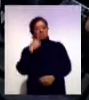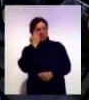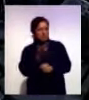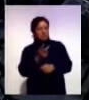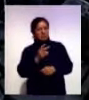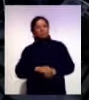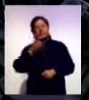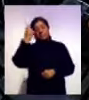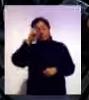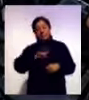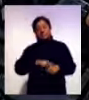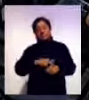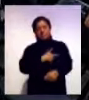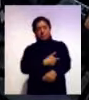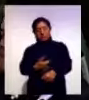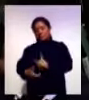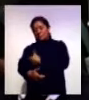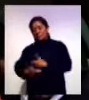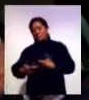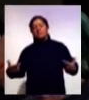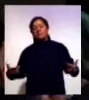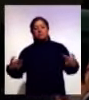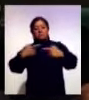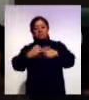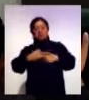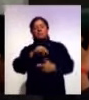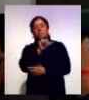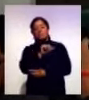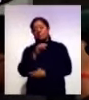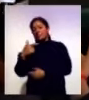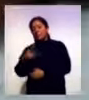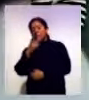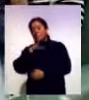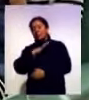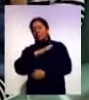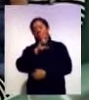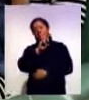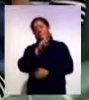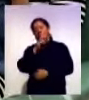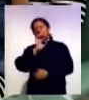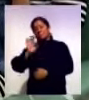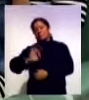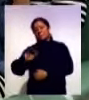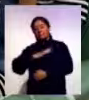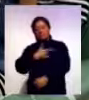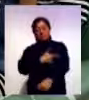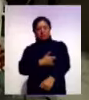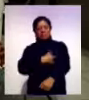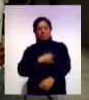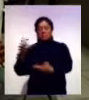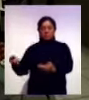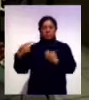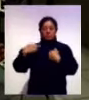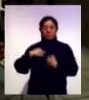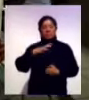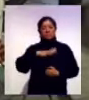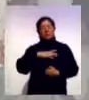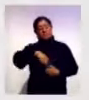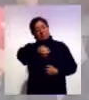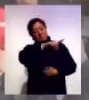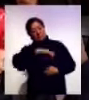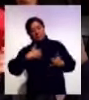Centro Estatal de Transfusión Sanguínea, Armando García, detalló que el 30% de la donación que reciben proviene del sector